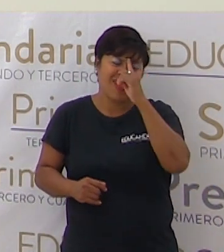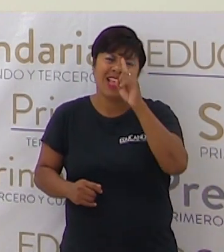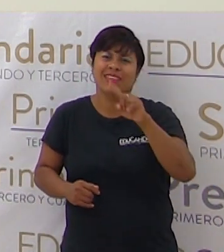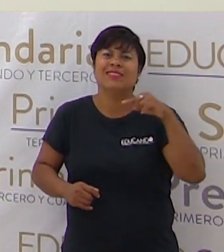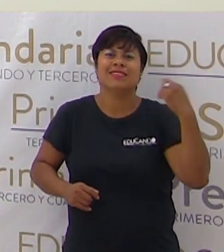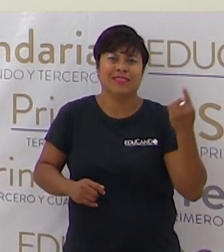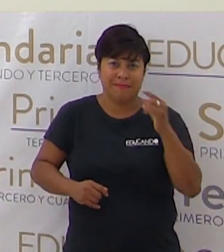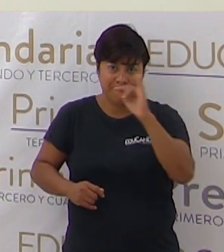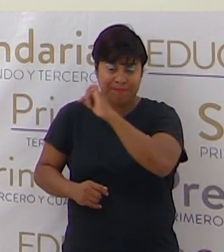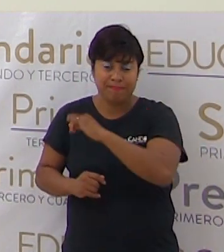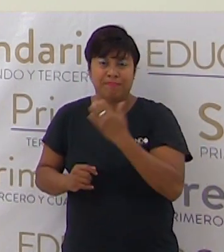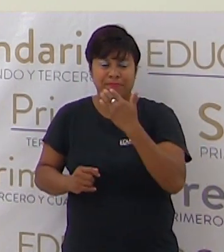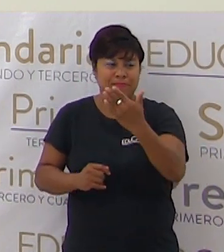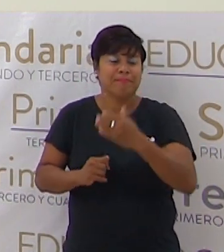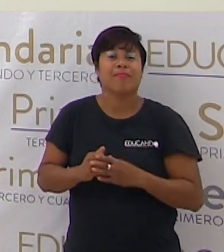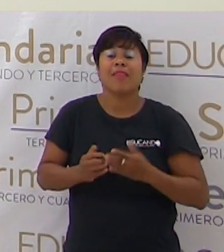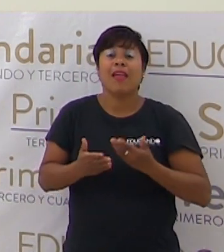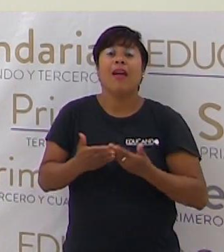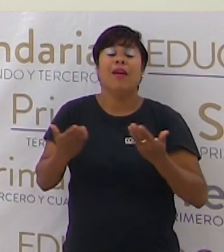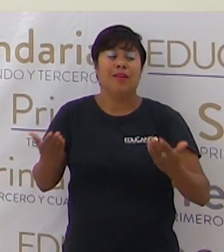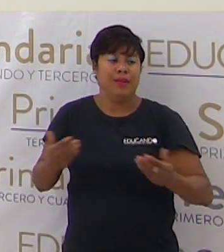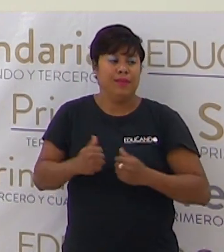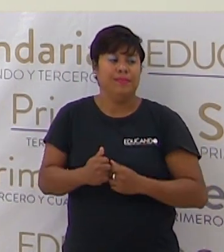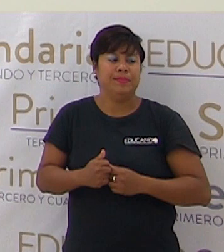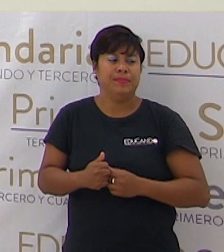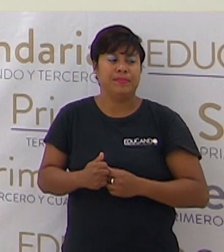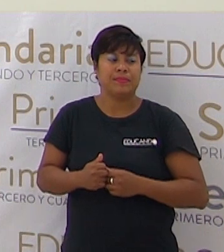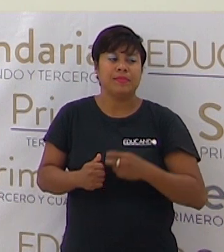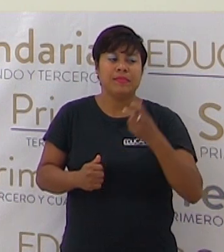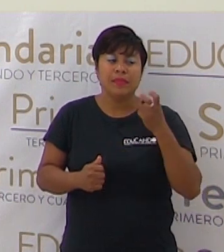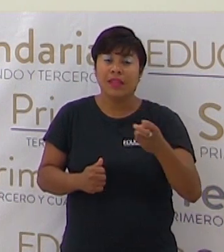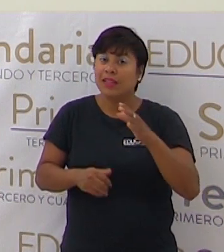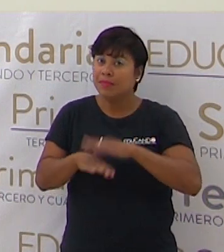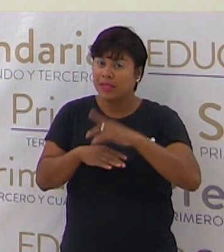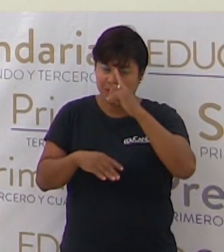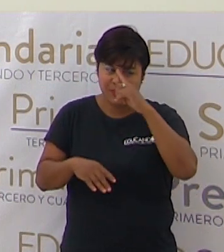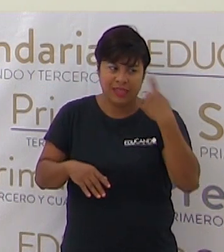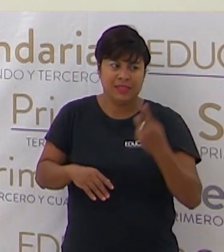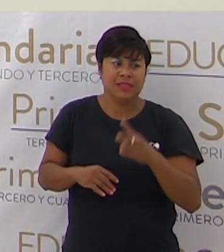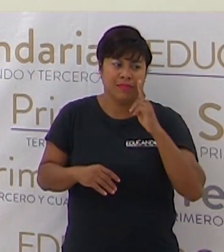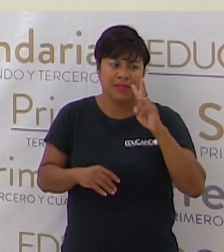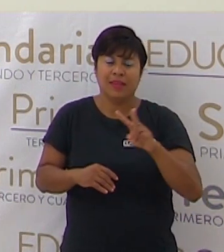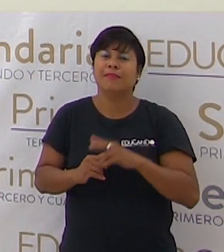Facilísimo, ¿verdad? Bien, ahora, esto es más fácil todavía.